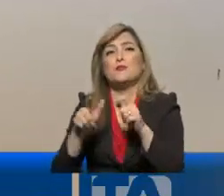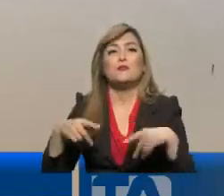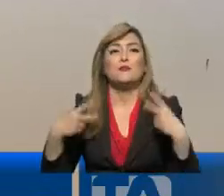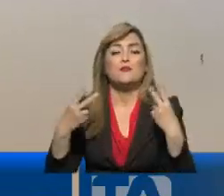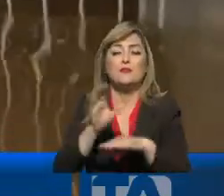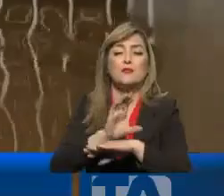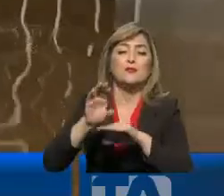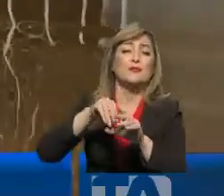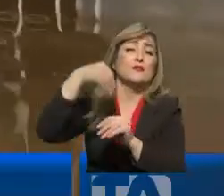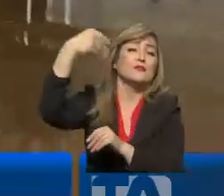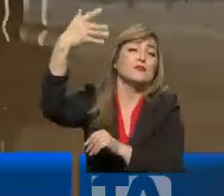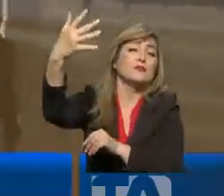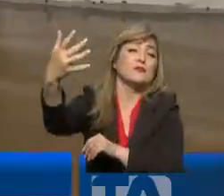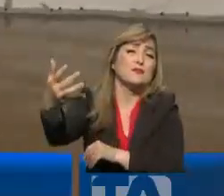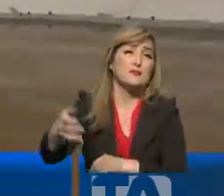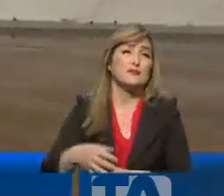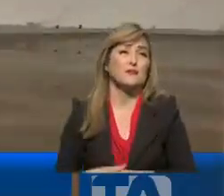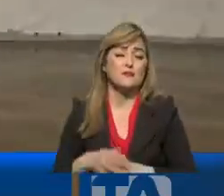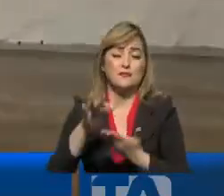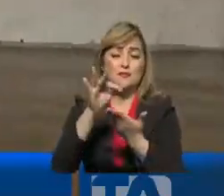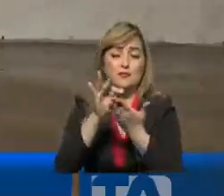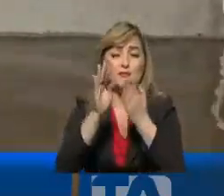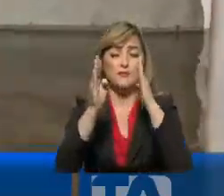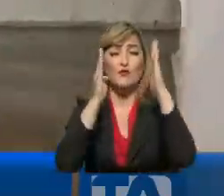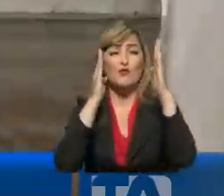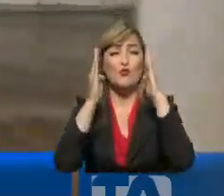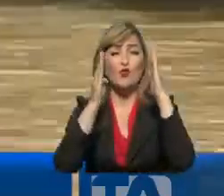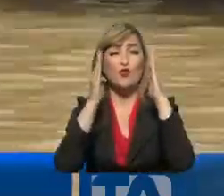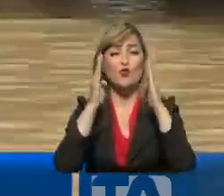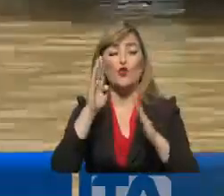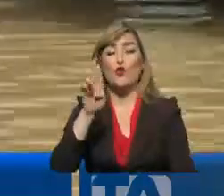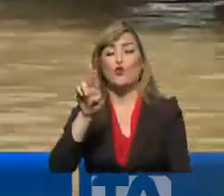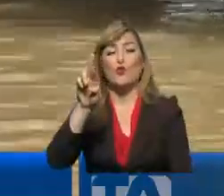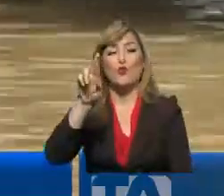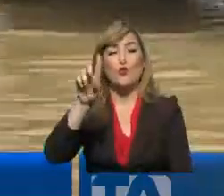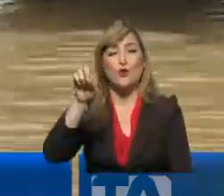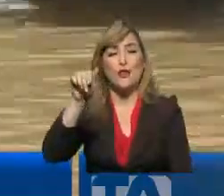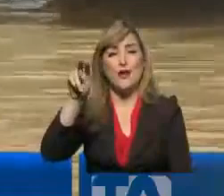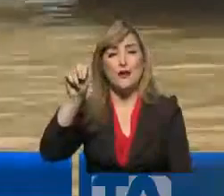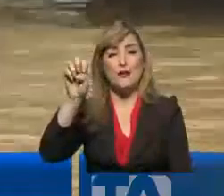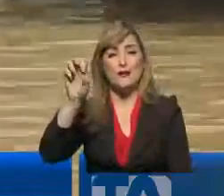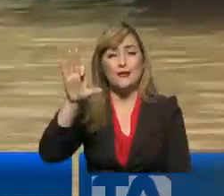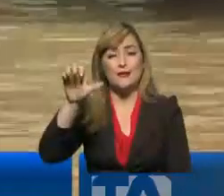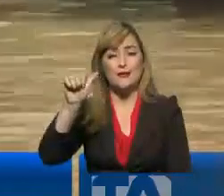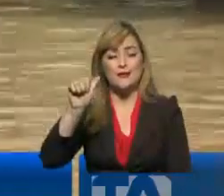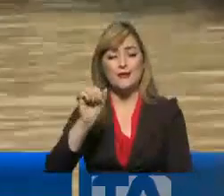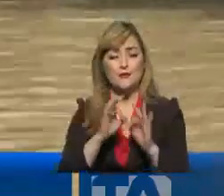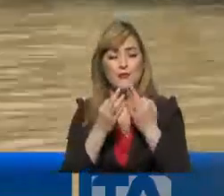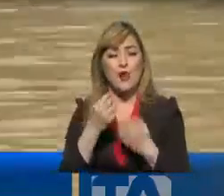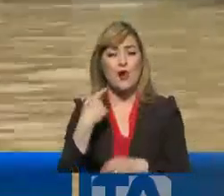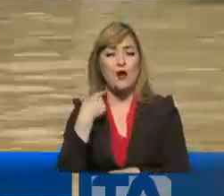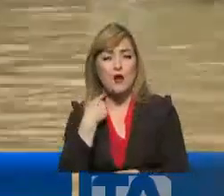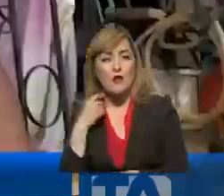áreas rurales, principalmente en los cantones Babahoyo y Urdaneta, donde unas 3.000 familias se vieron afectadas